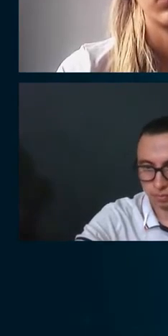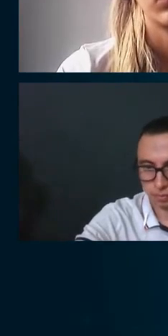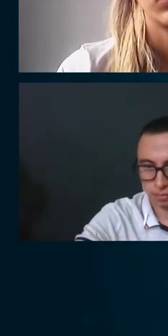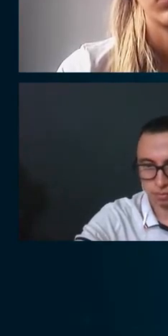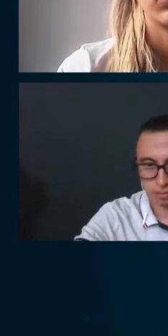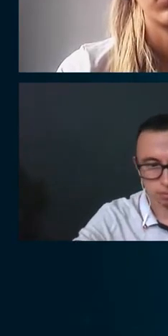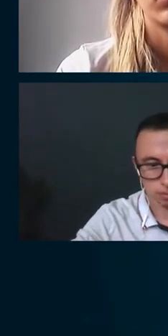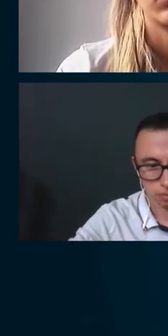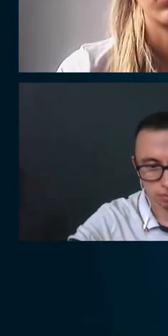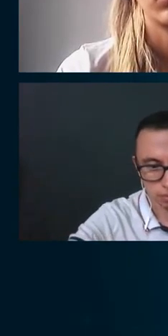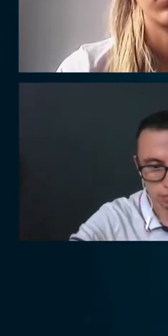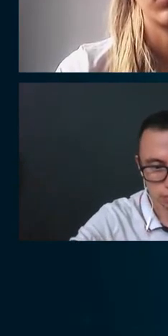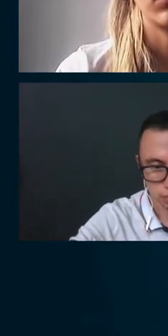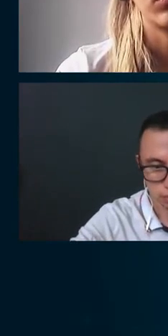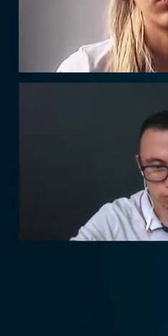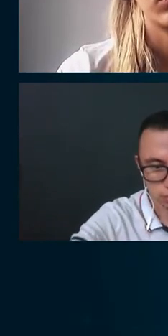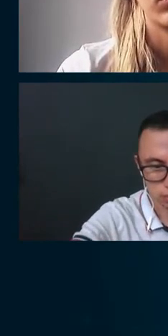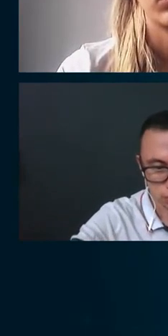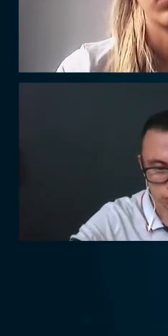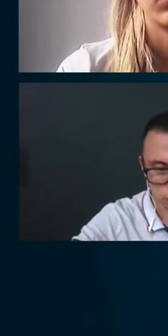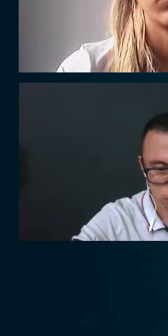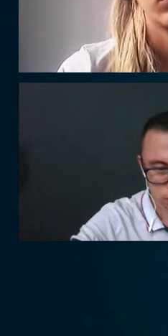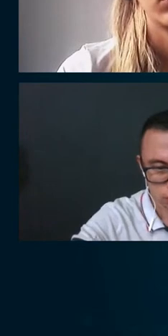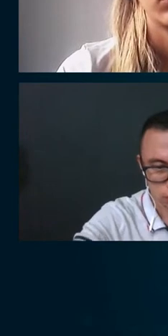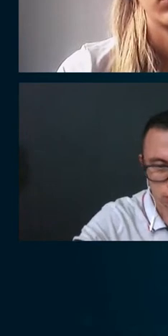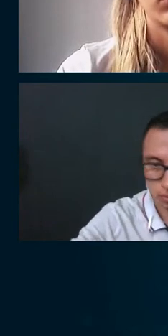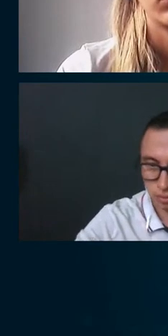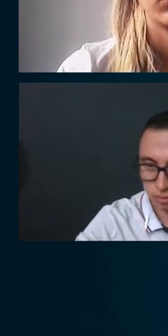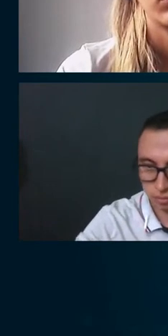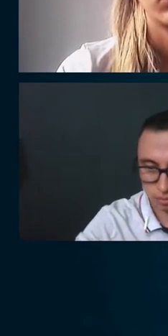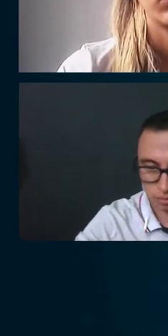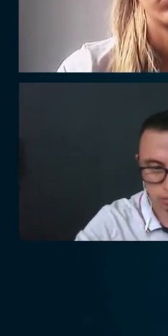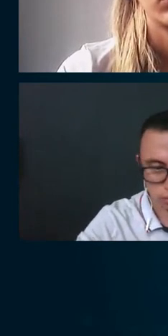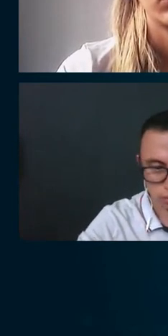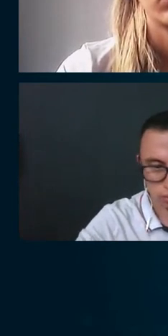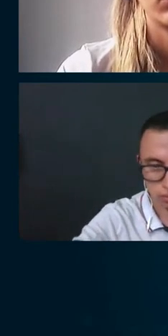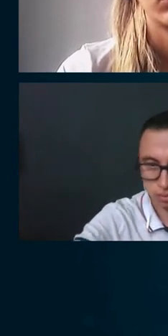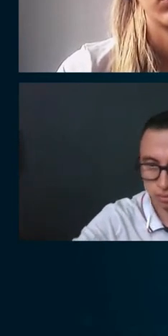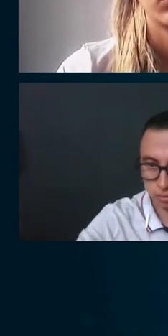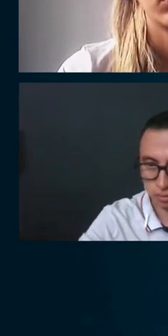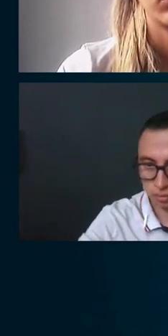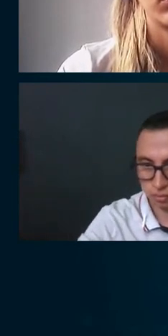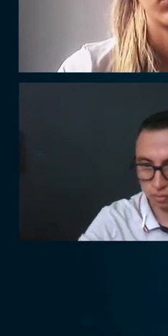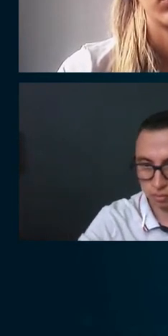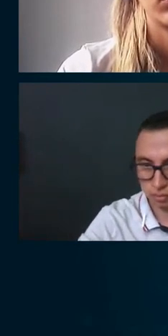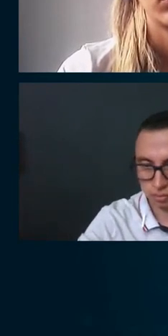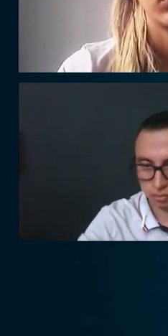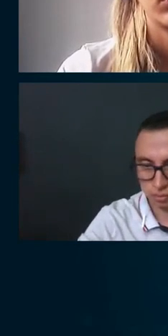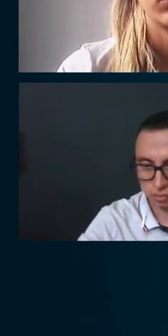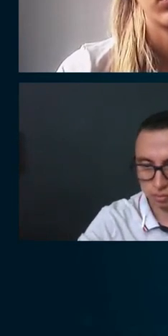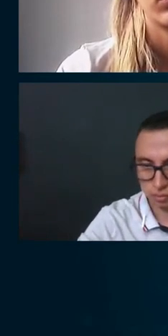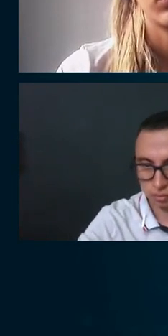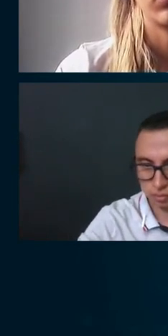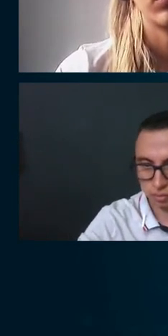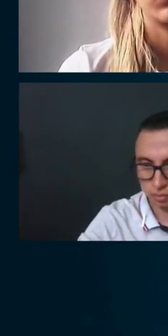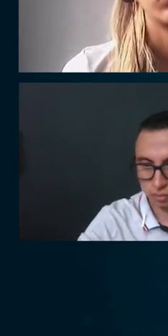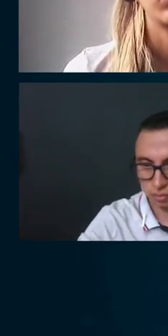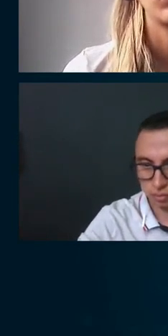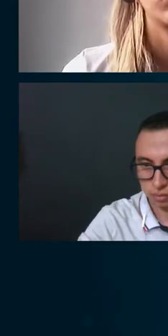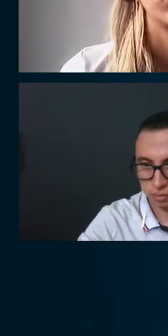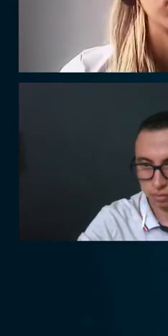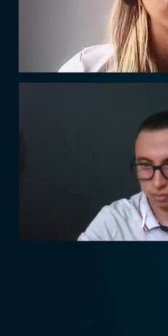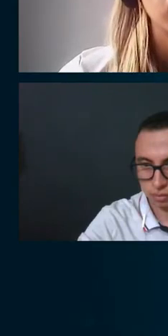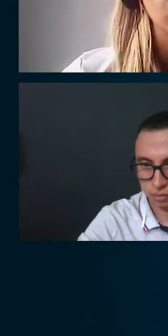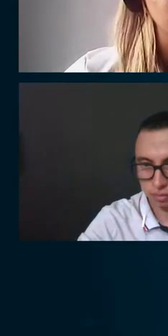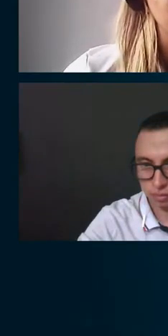poder que esta metodología realmente funcione, pues eso debe estar inmerso dentro de la cultura de los equipos de trabajo.